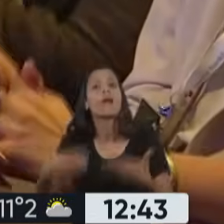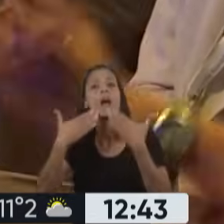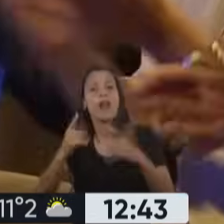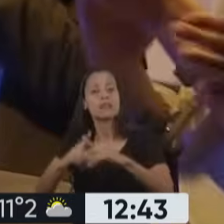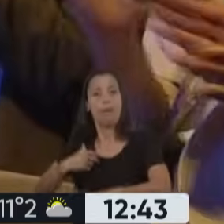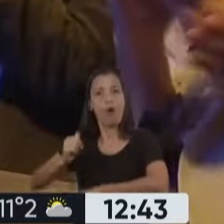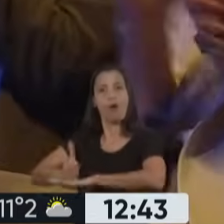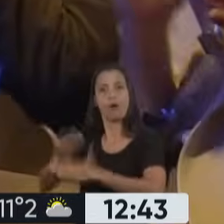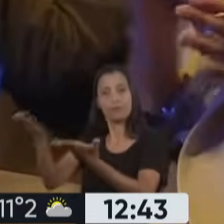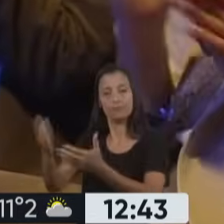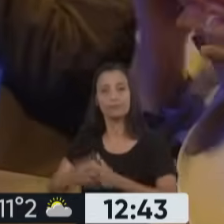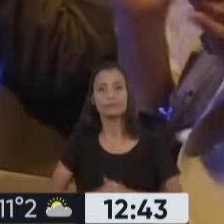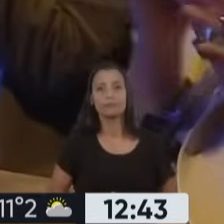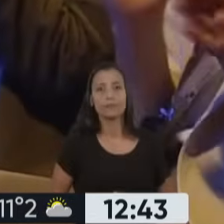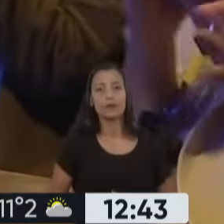acá.